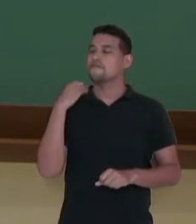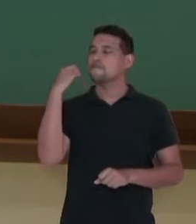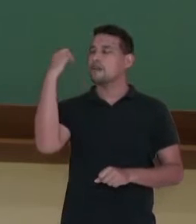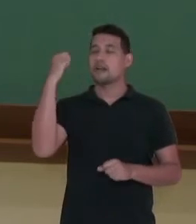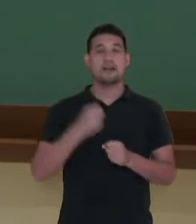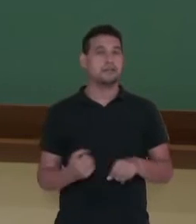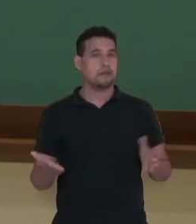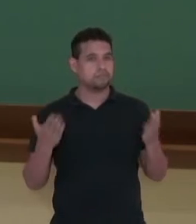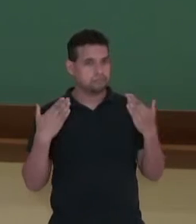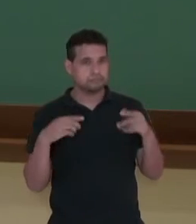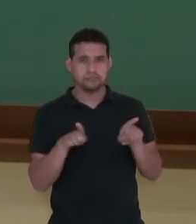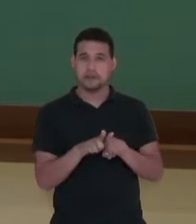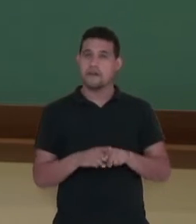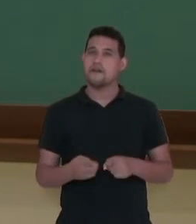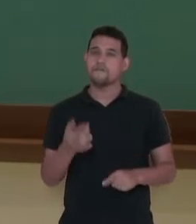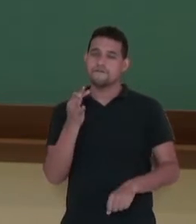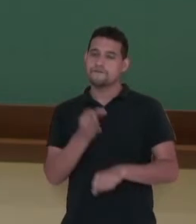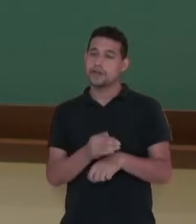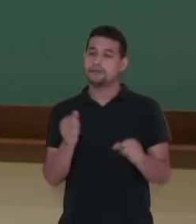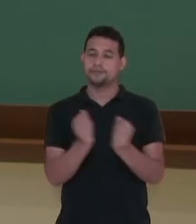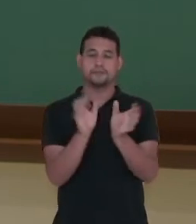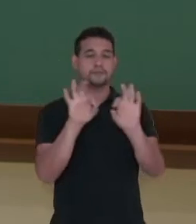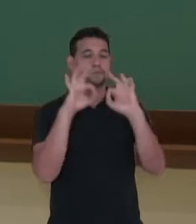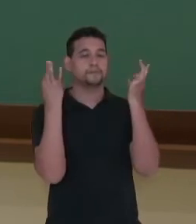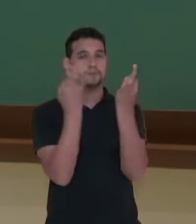las vacaciones con mi familia.